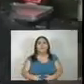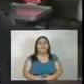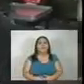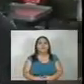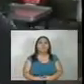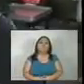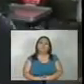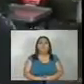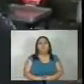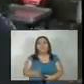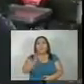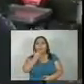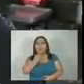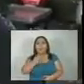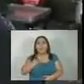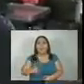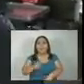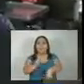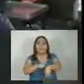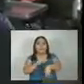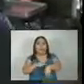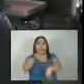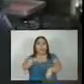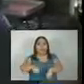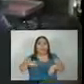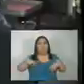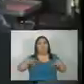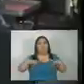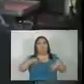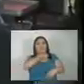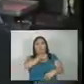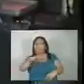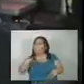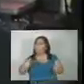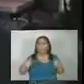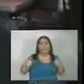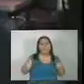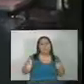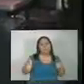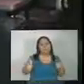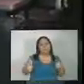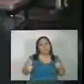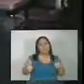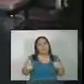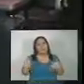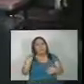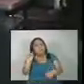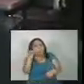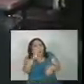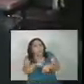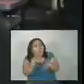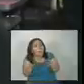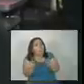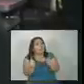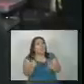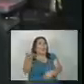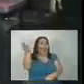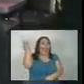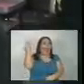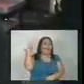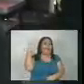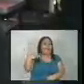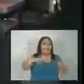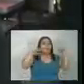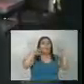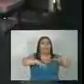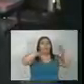En realidad, pues toda la temporada, pues gracias a Dios ha estado buena. Una pequeña temporadita que se dio, pues el